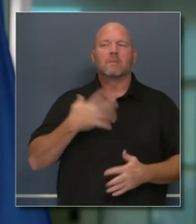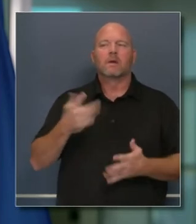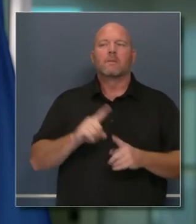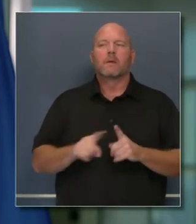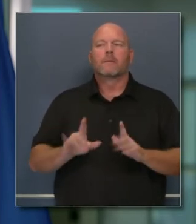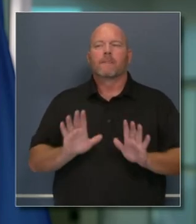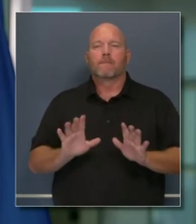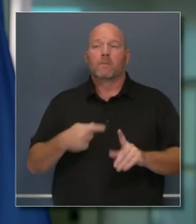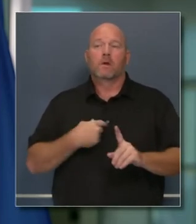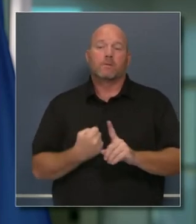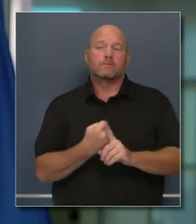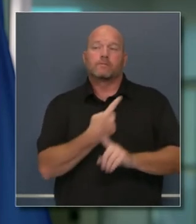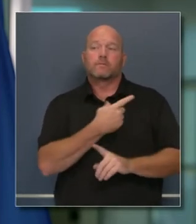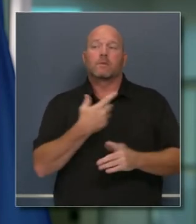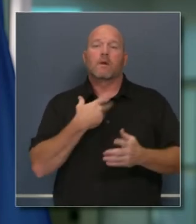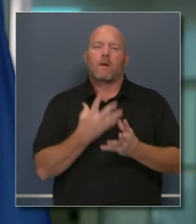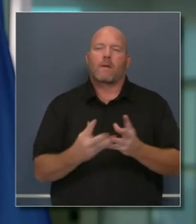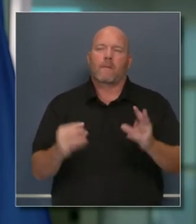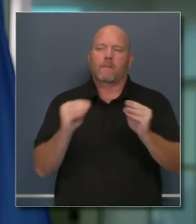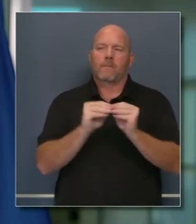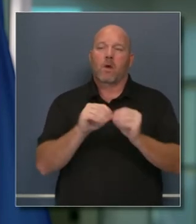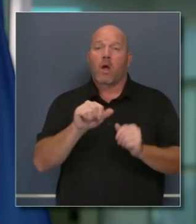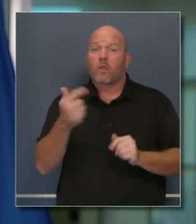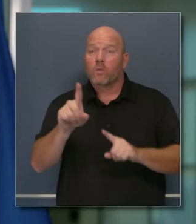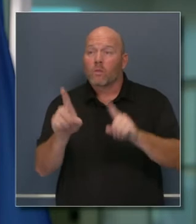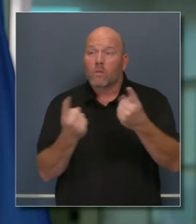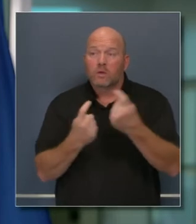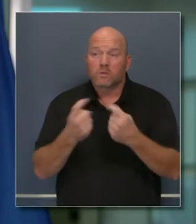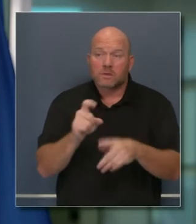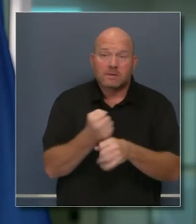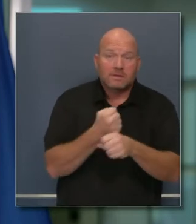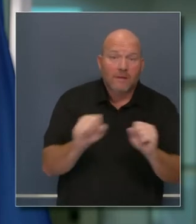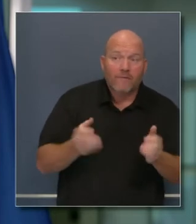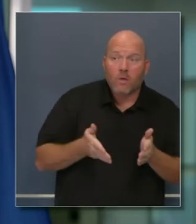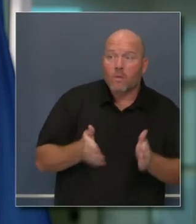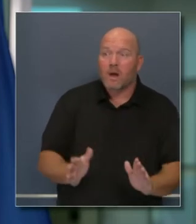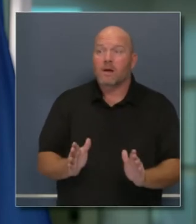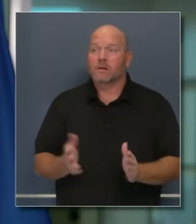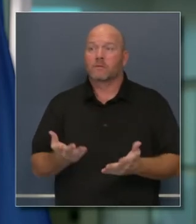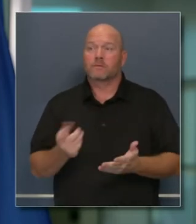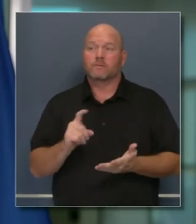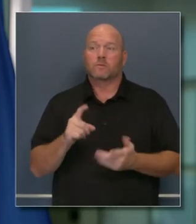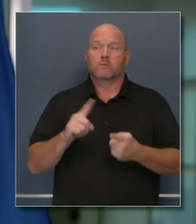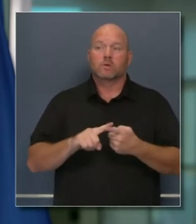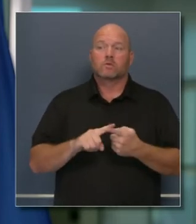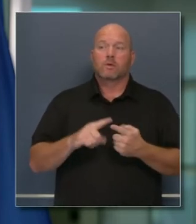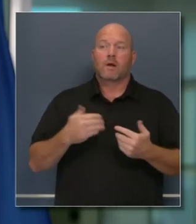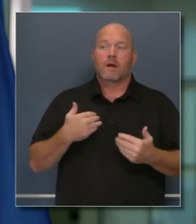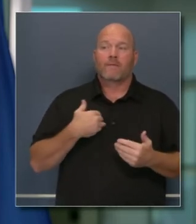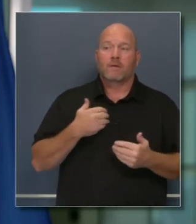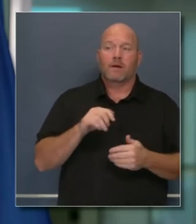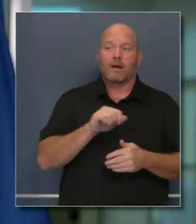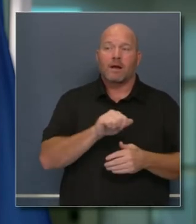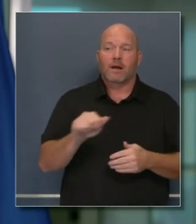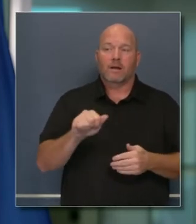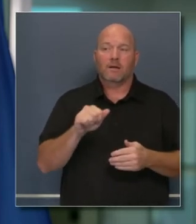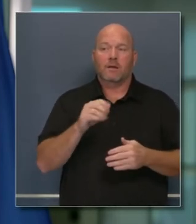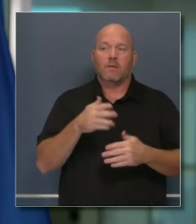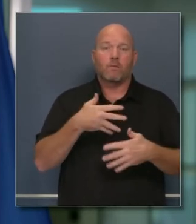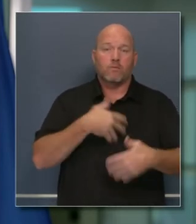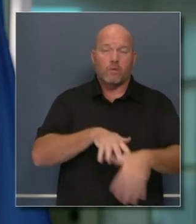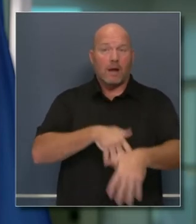determinado. Pero sí, usted hizo una pregunta más importante, y si es, hay una forma segura, sin peligro, de tener el